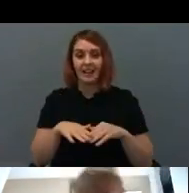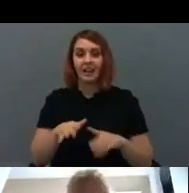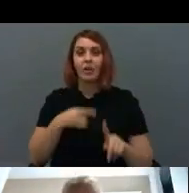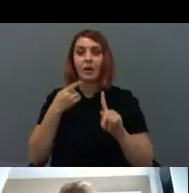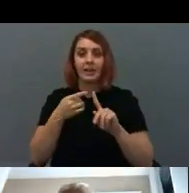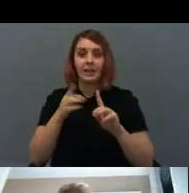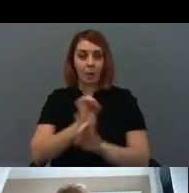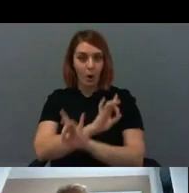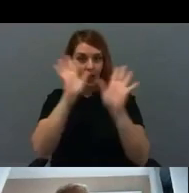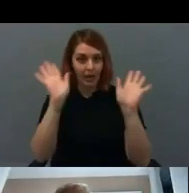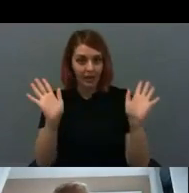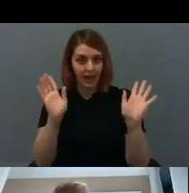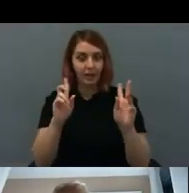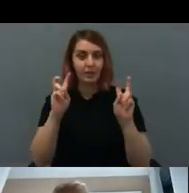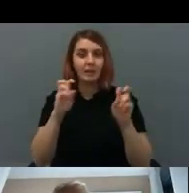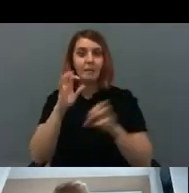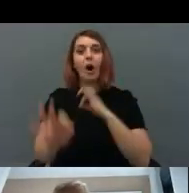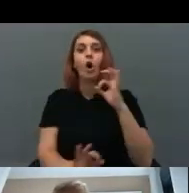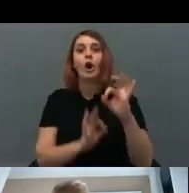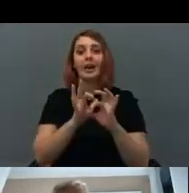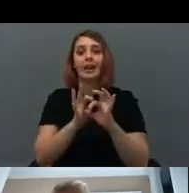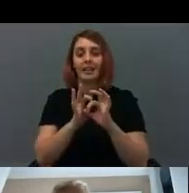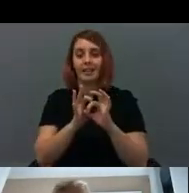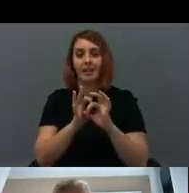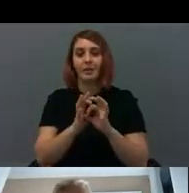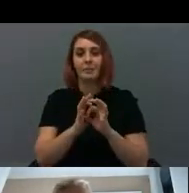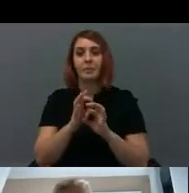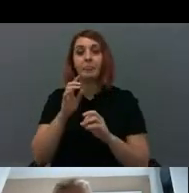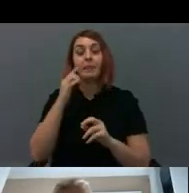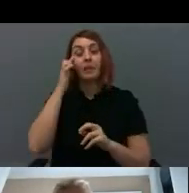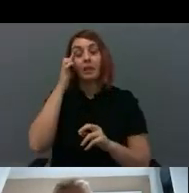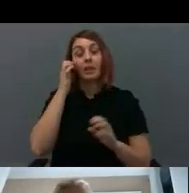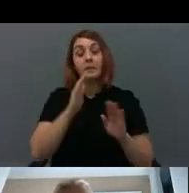esta aclaración a nivel de la organización y en cuanto a la temática.